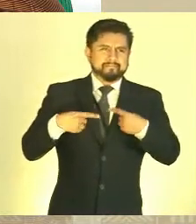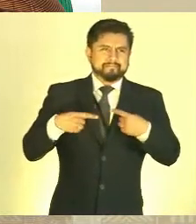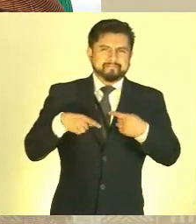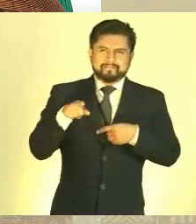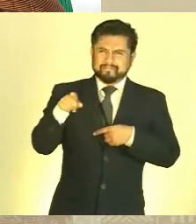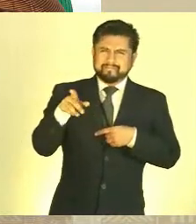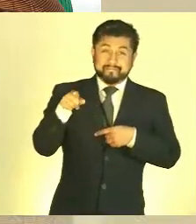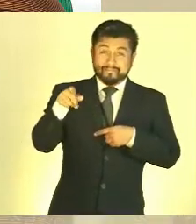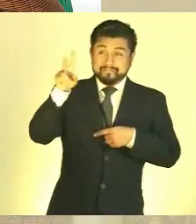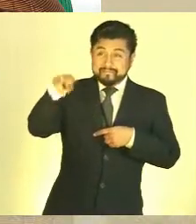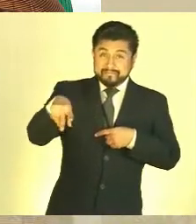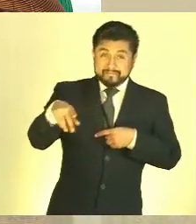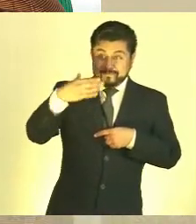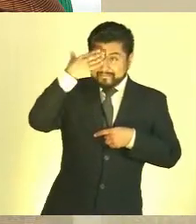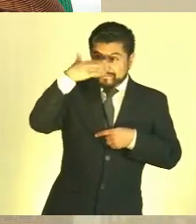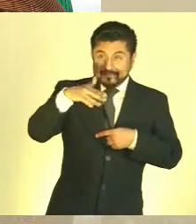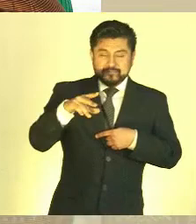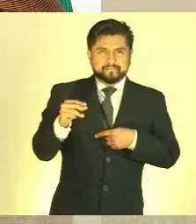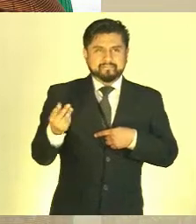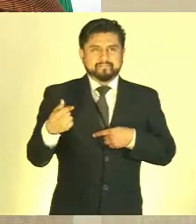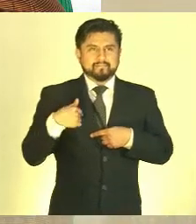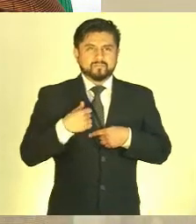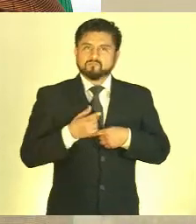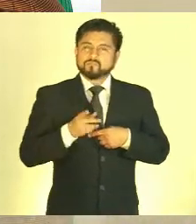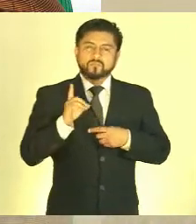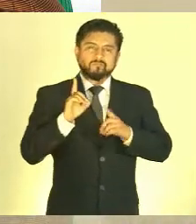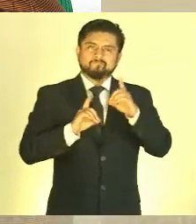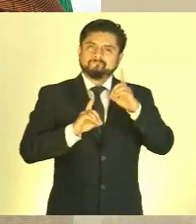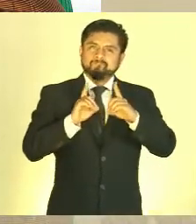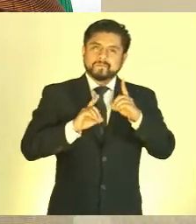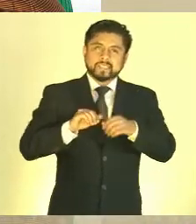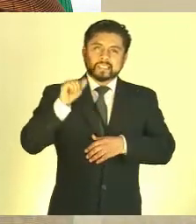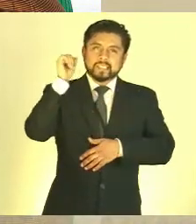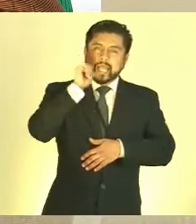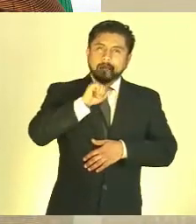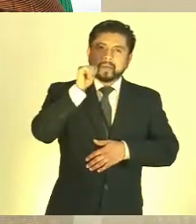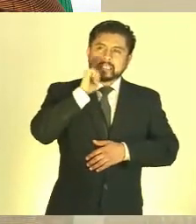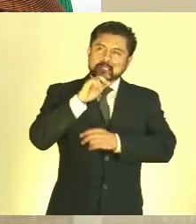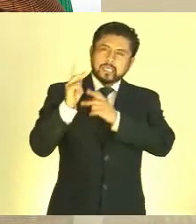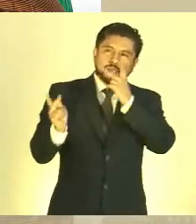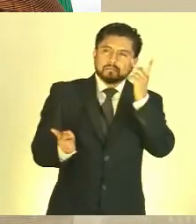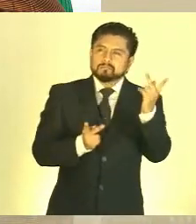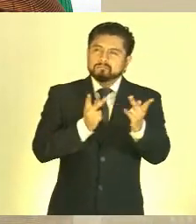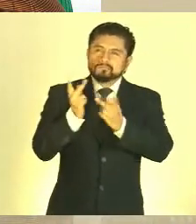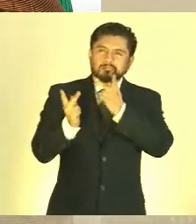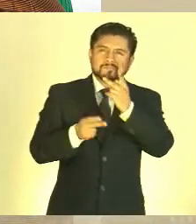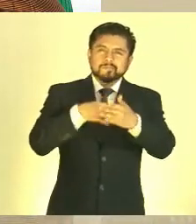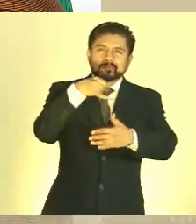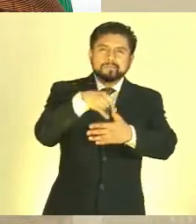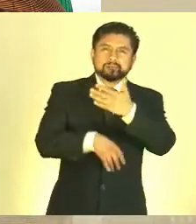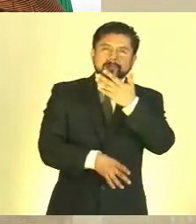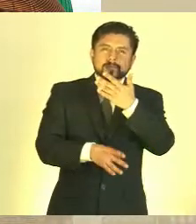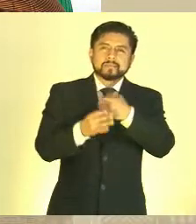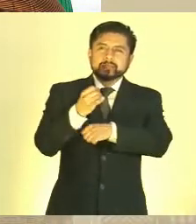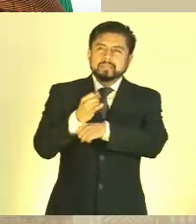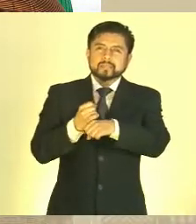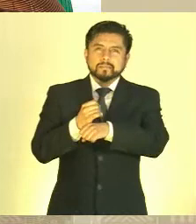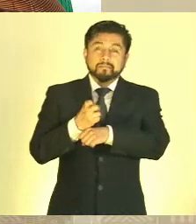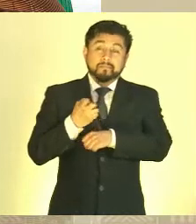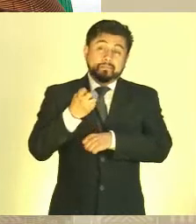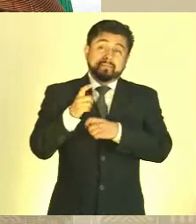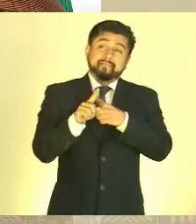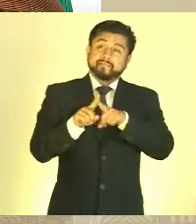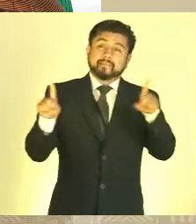poner preguntas cada vez más complejas al mundo, ¿no? Más profundas, y para hacer